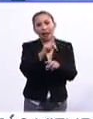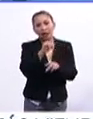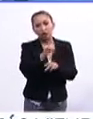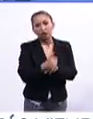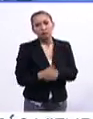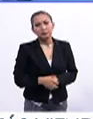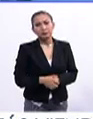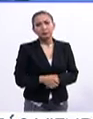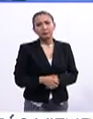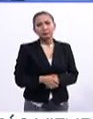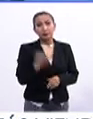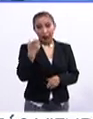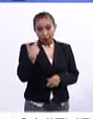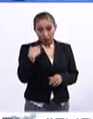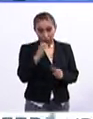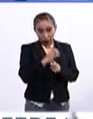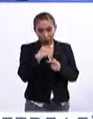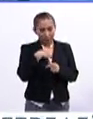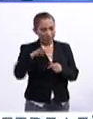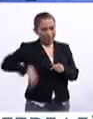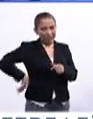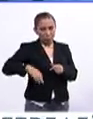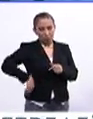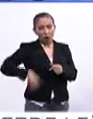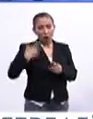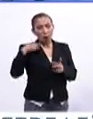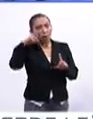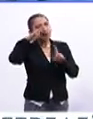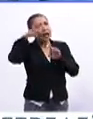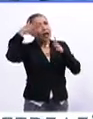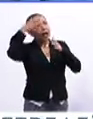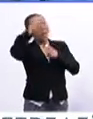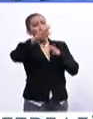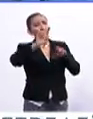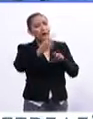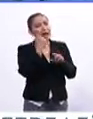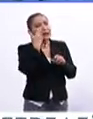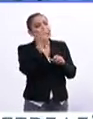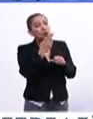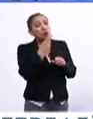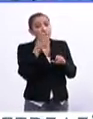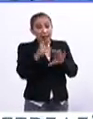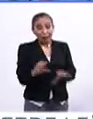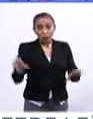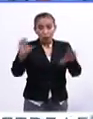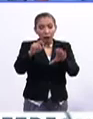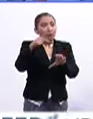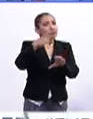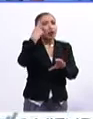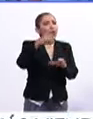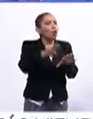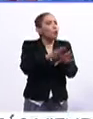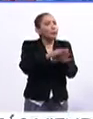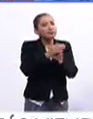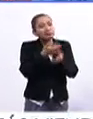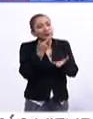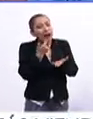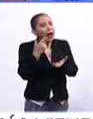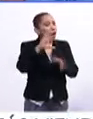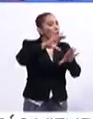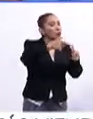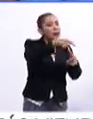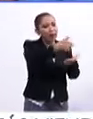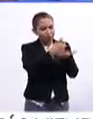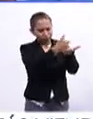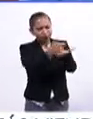datos. Esa es parte entonces como lo que me platicabas de la visión de la universidad en el uso de esta tecnología para con la